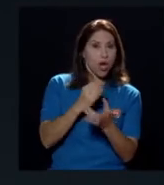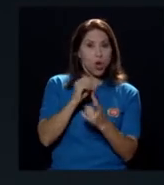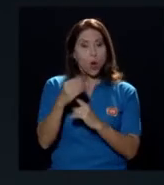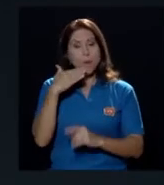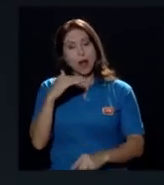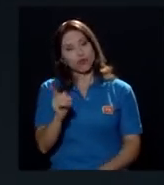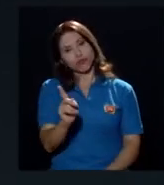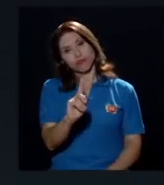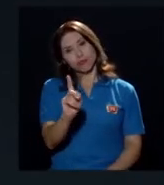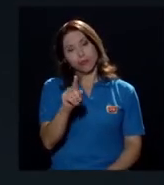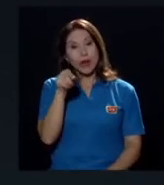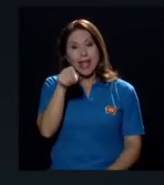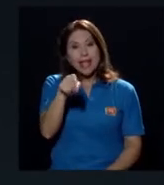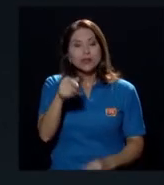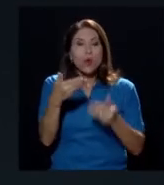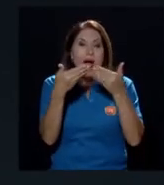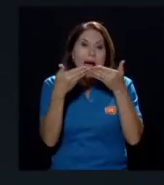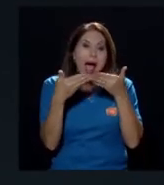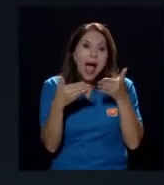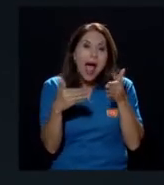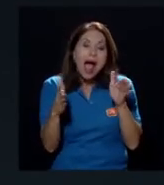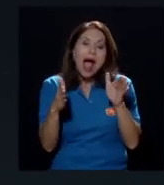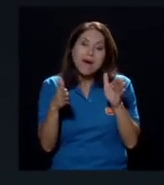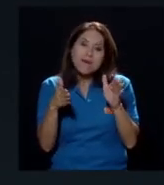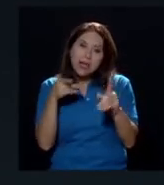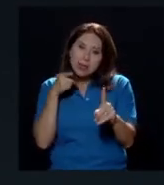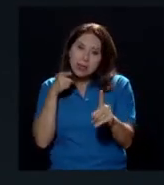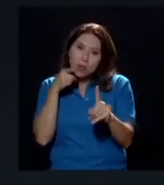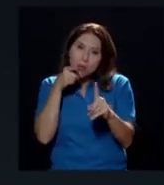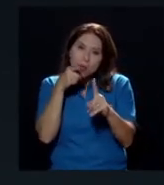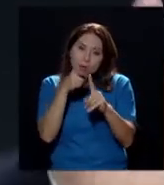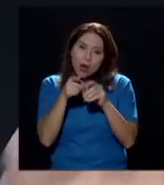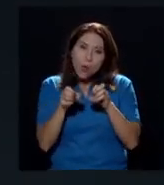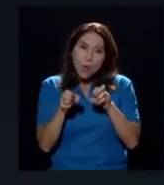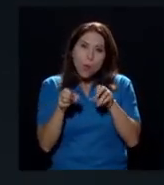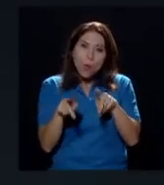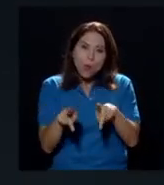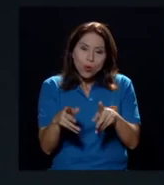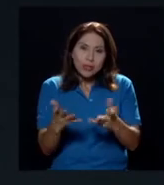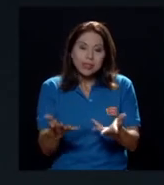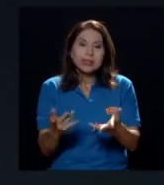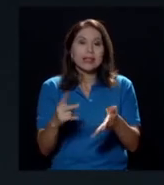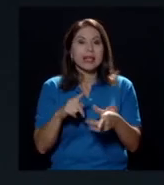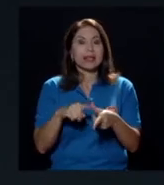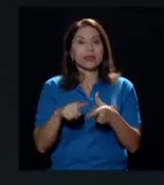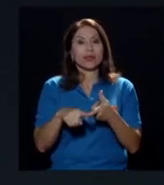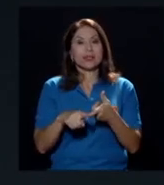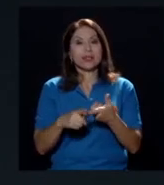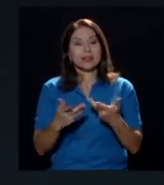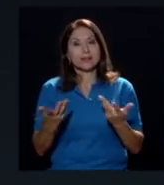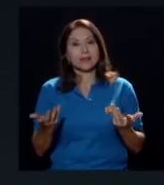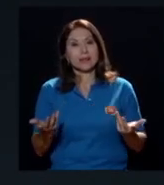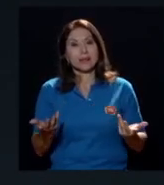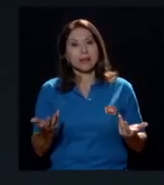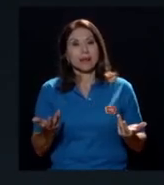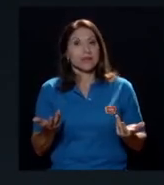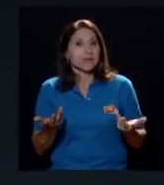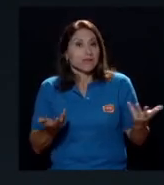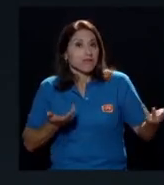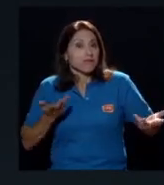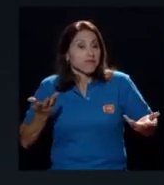un camino o abre una ventana o pone un puente, me parece a mí, y que entonces cuántos